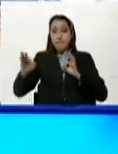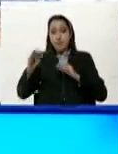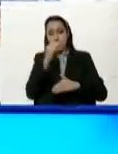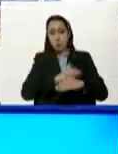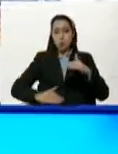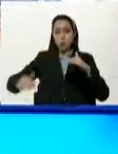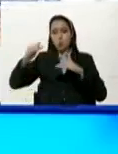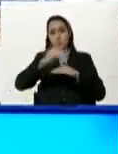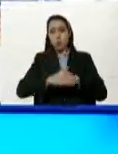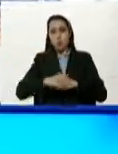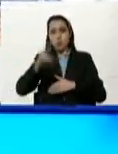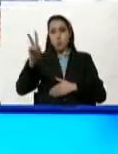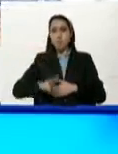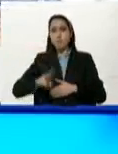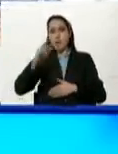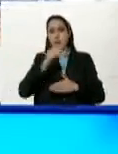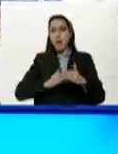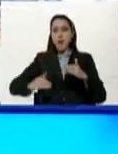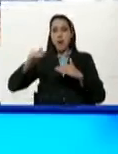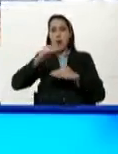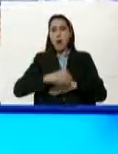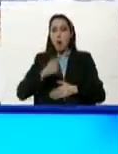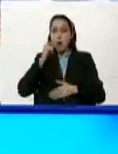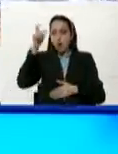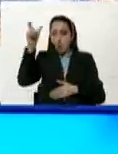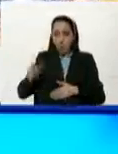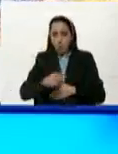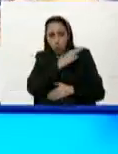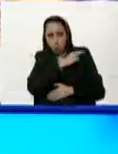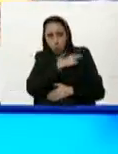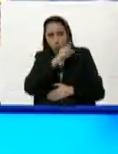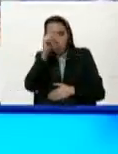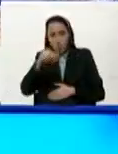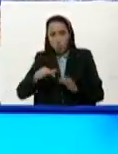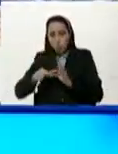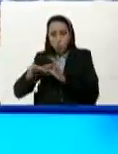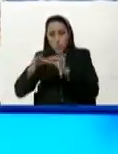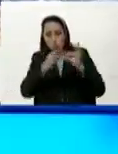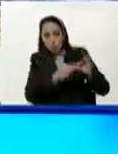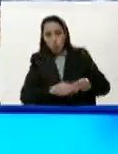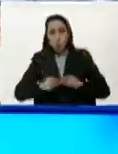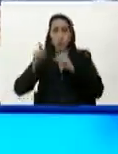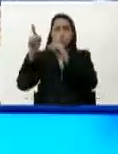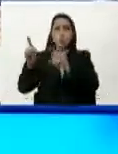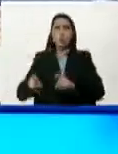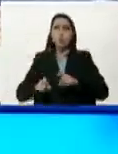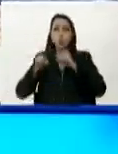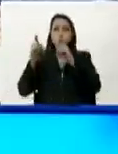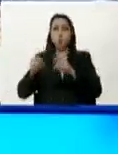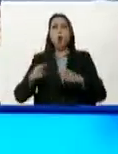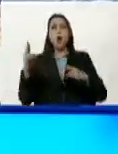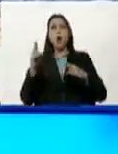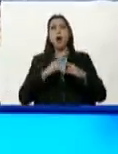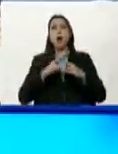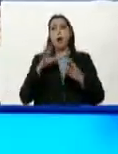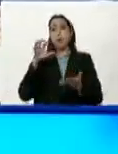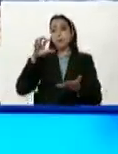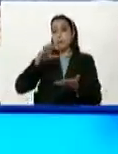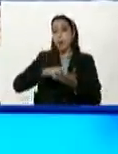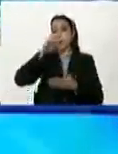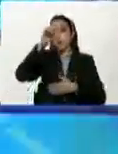está jesús martínez director de la unidad territorial de agricultura del estado táchira con